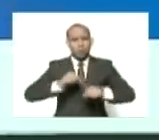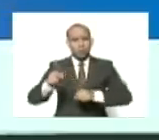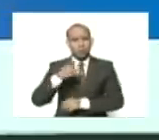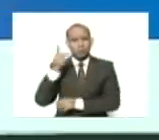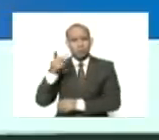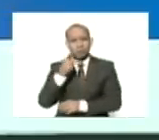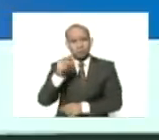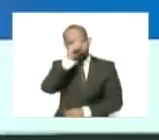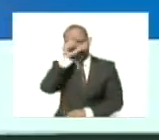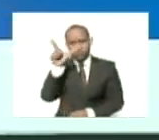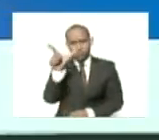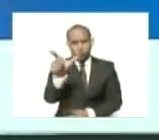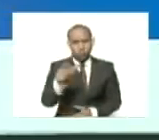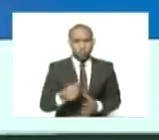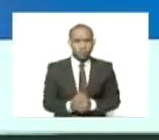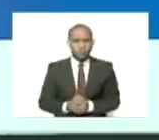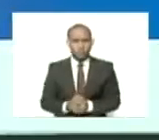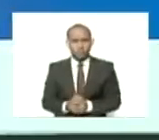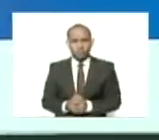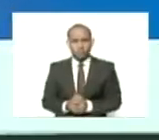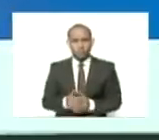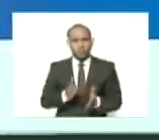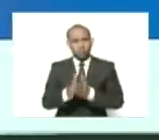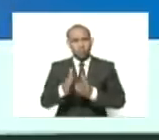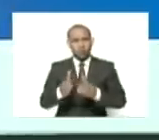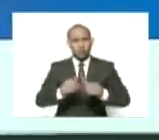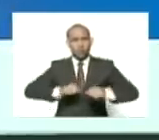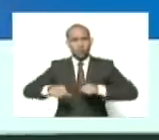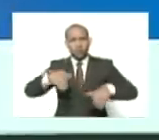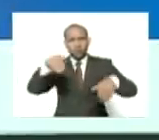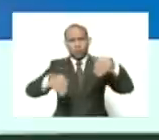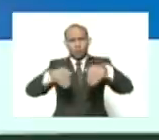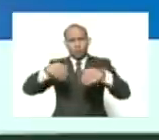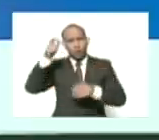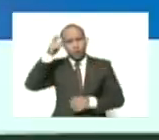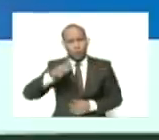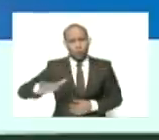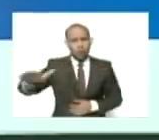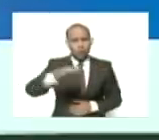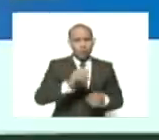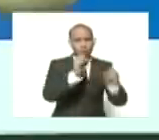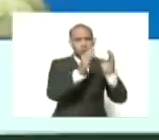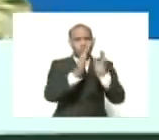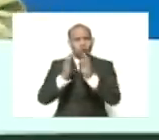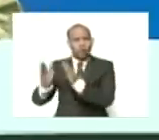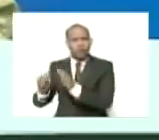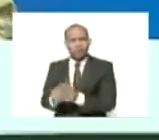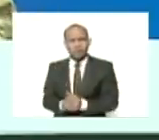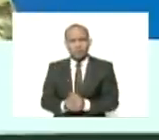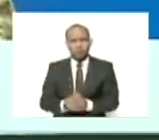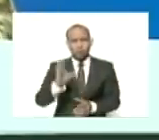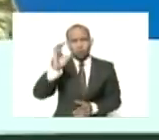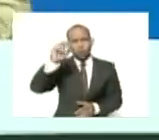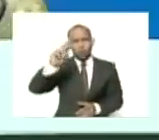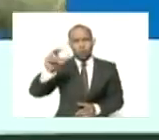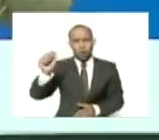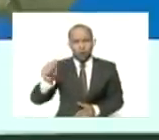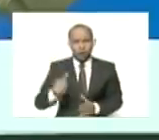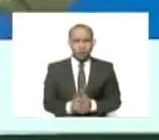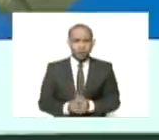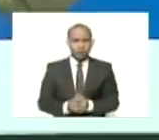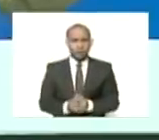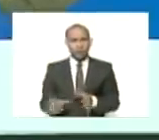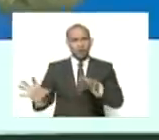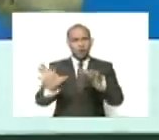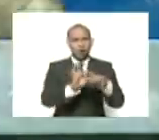polo patriótico, al Movimiento Electoral del Pueblo, a la organización ORA, a la